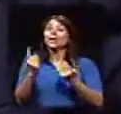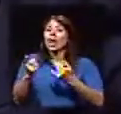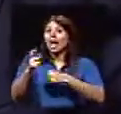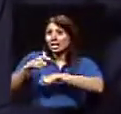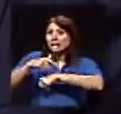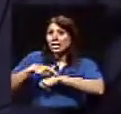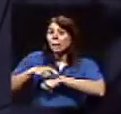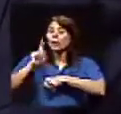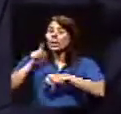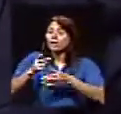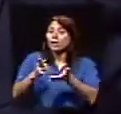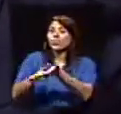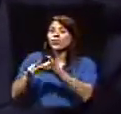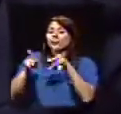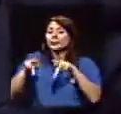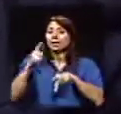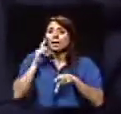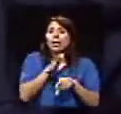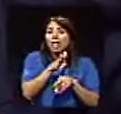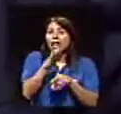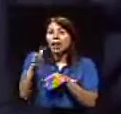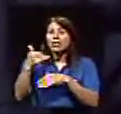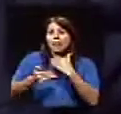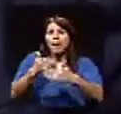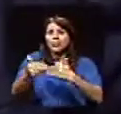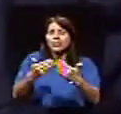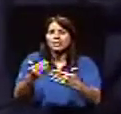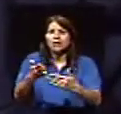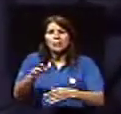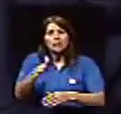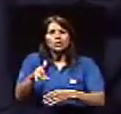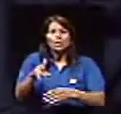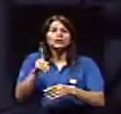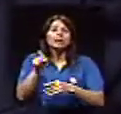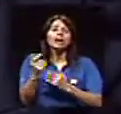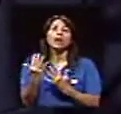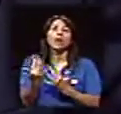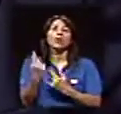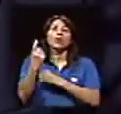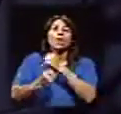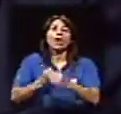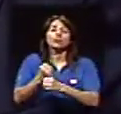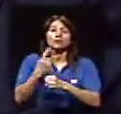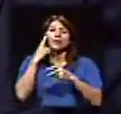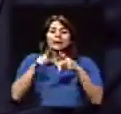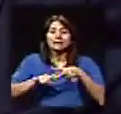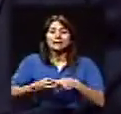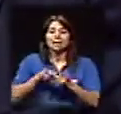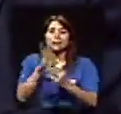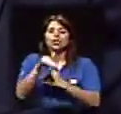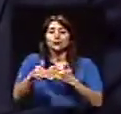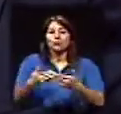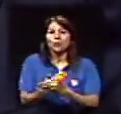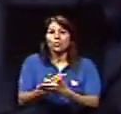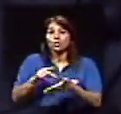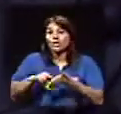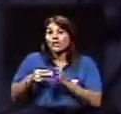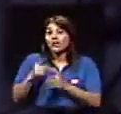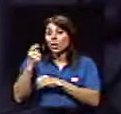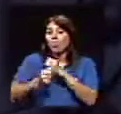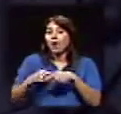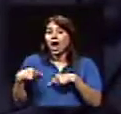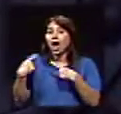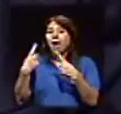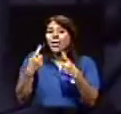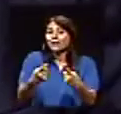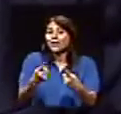otros trámites adicionales, es un año más o menos para iniciar un proyecto nuevo. Eso significa un año en que no hemos abierto los nuevos